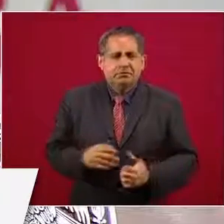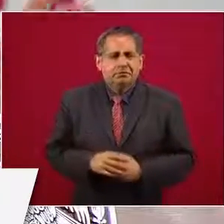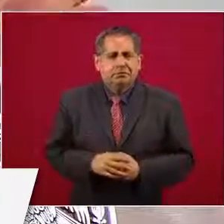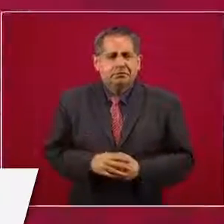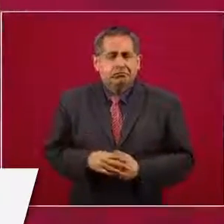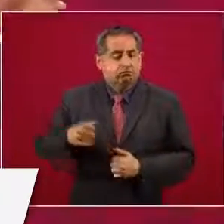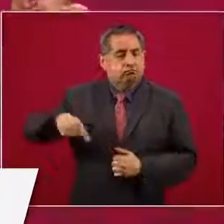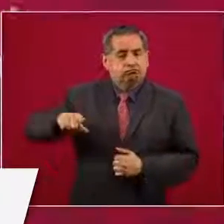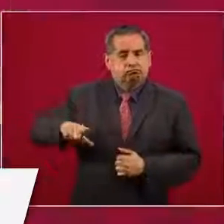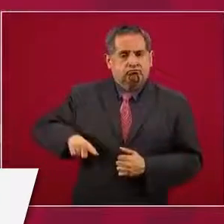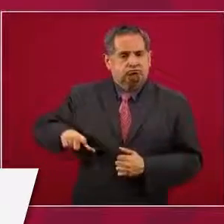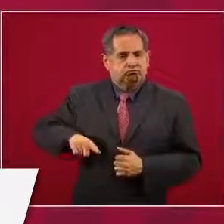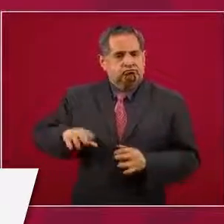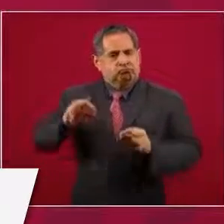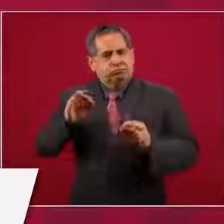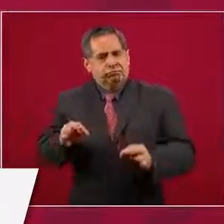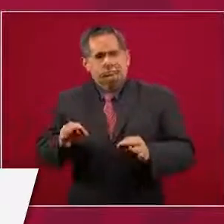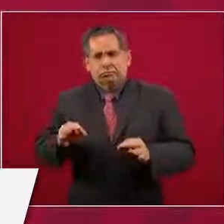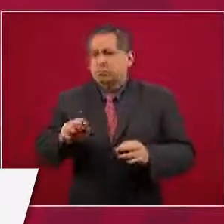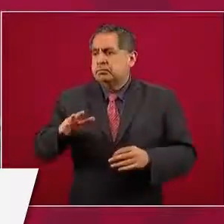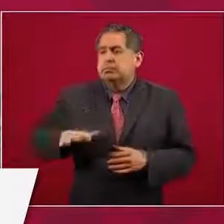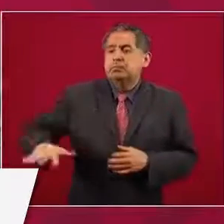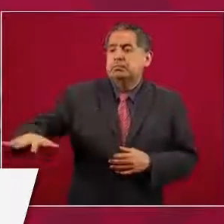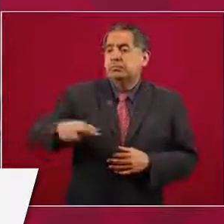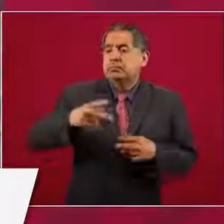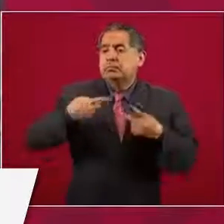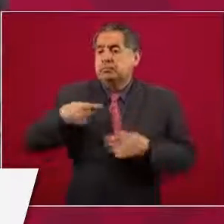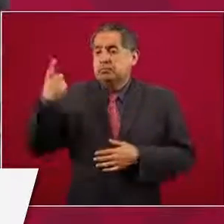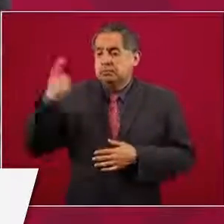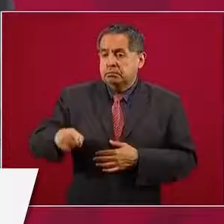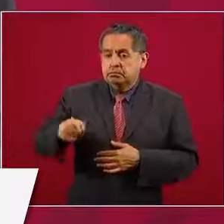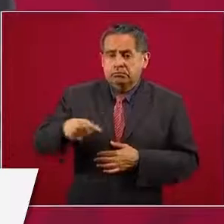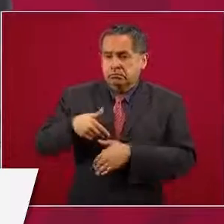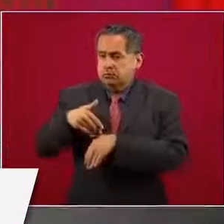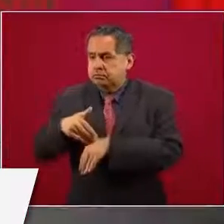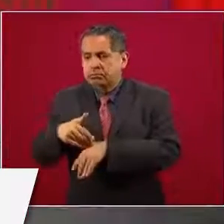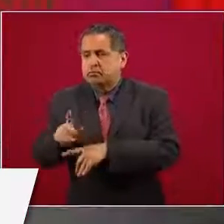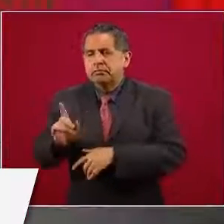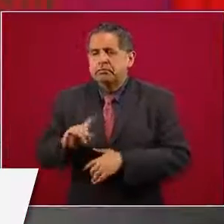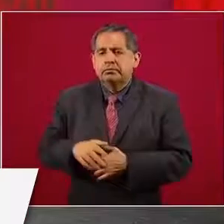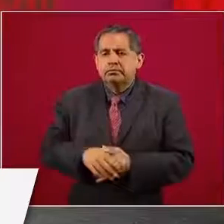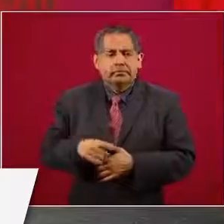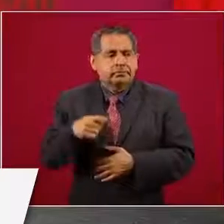No era un gobierno del pueblo, era un gobierno